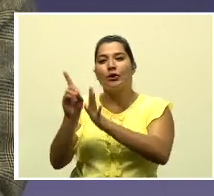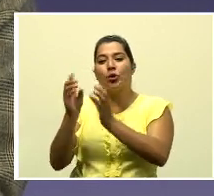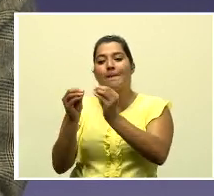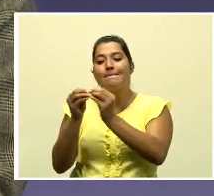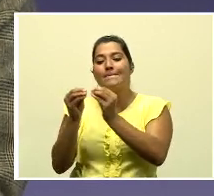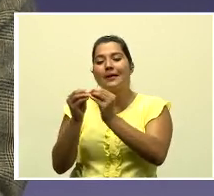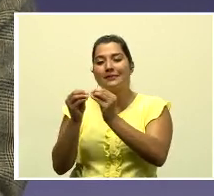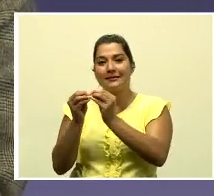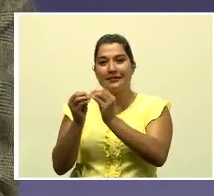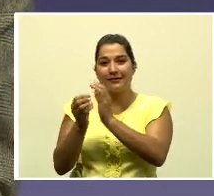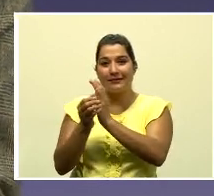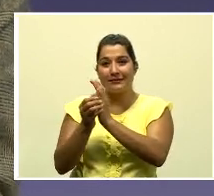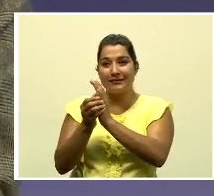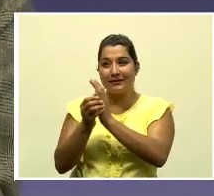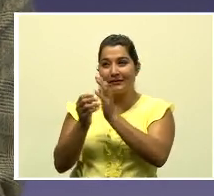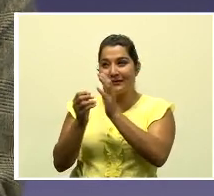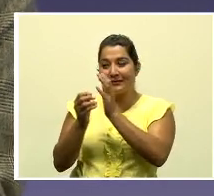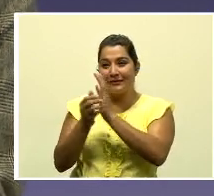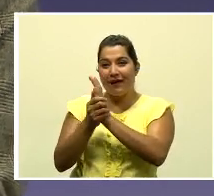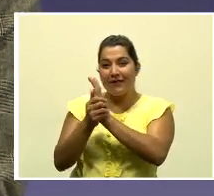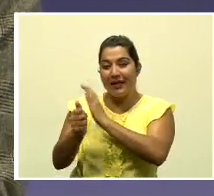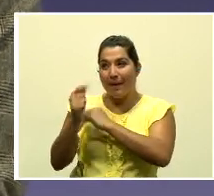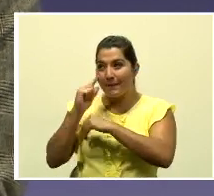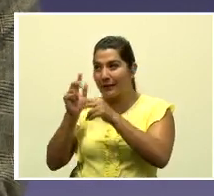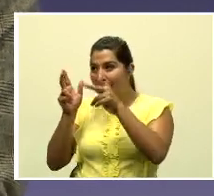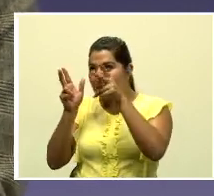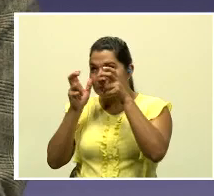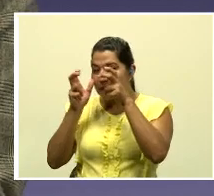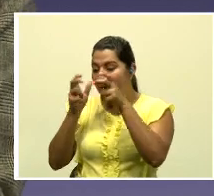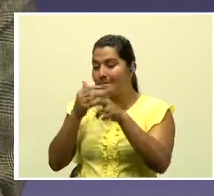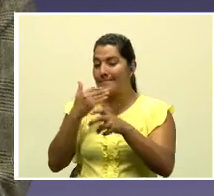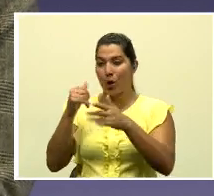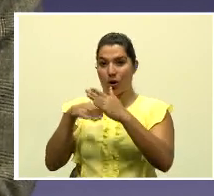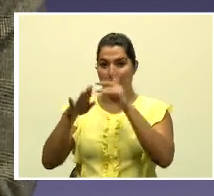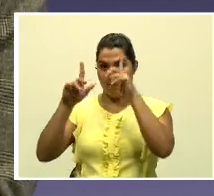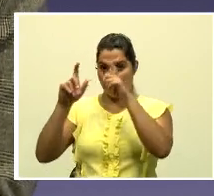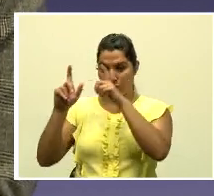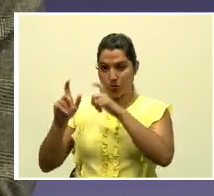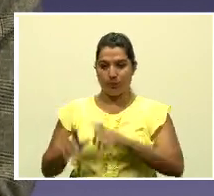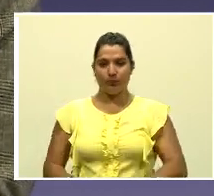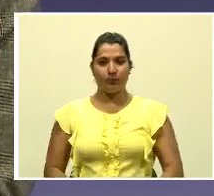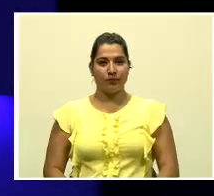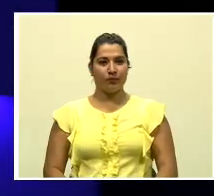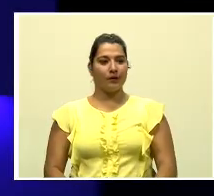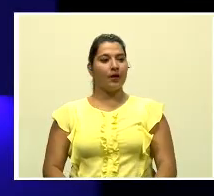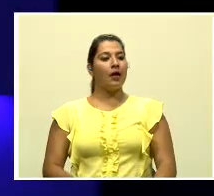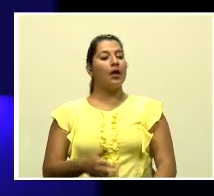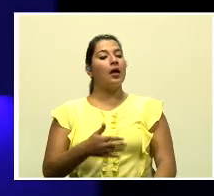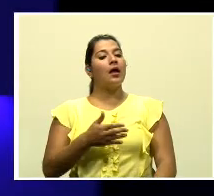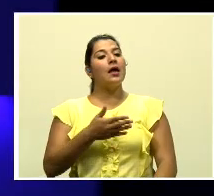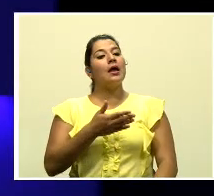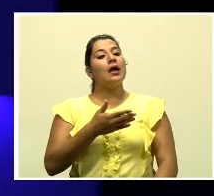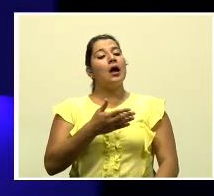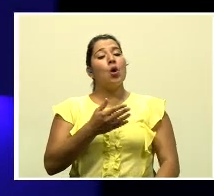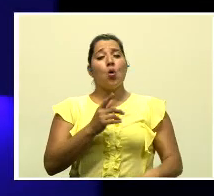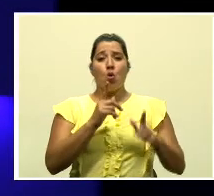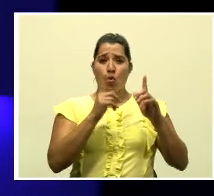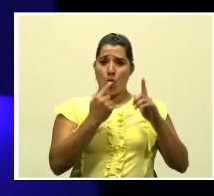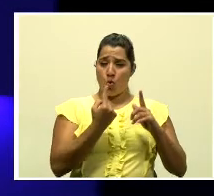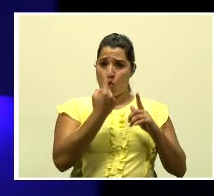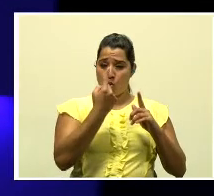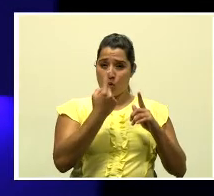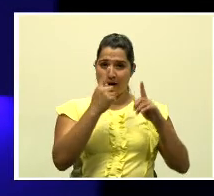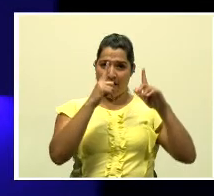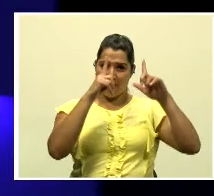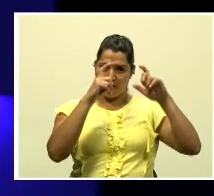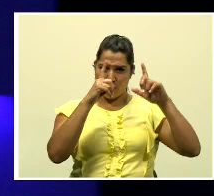tal vez leer mejor lo que hay implícito en ciertas imágenes. ¿Qué le aporta a una foto la